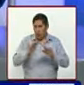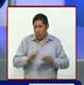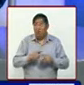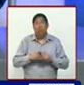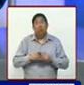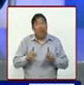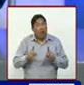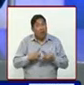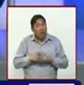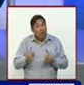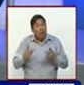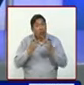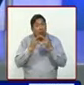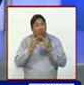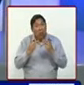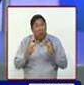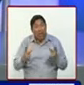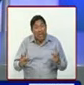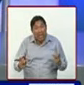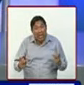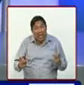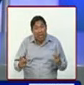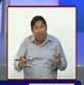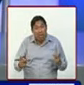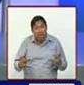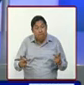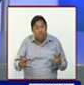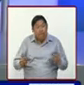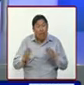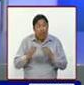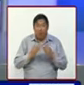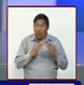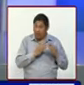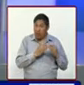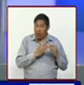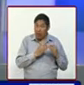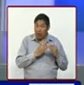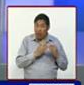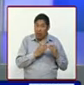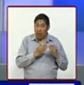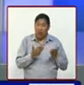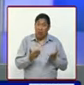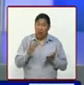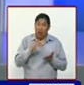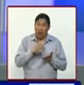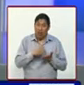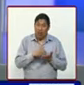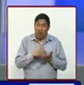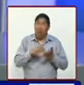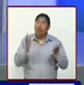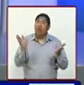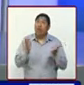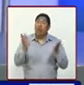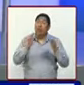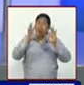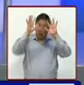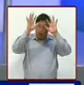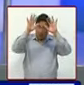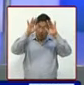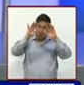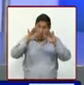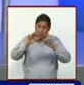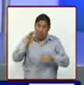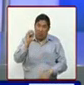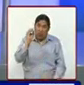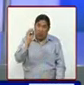Todo lo contrario en Potosí, por ejemplo. En Potosí, especialmente en la ciudad, ¿no es cierto? Tuvieron que hacer nuevamente la estimulación de las nubes, también